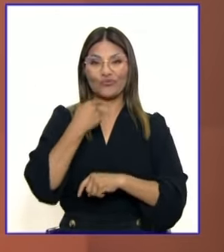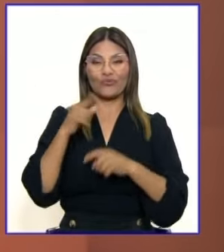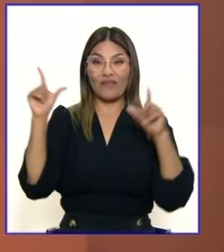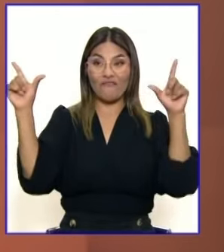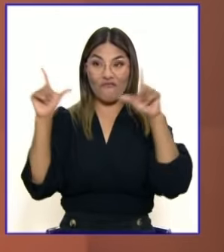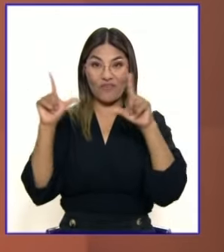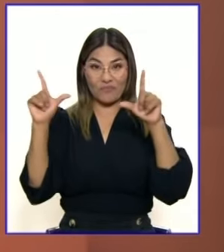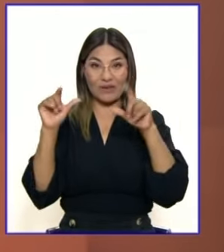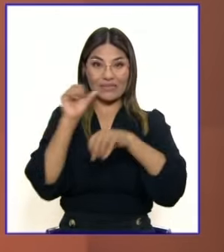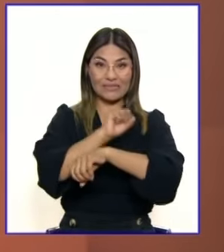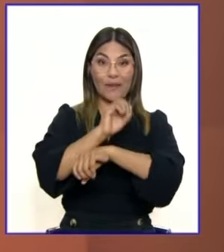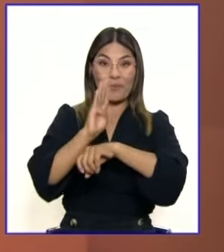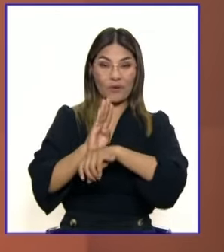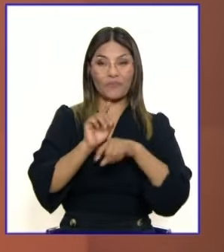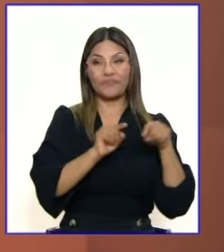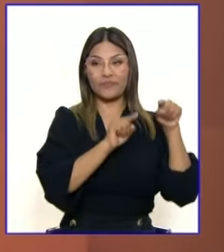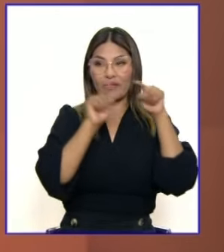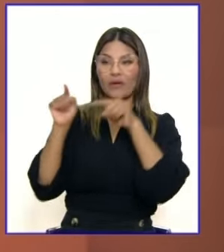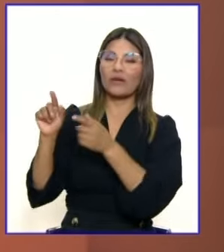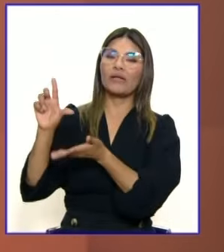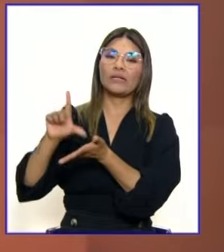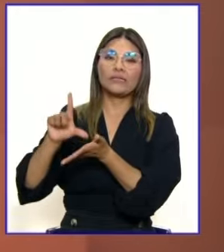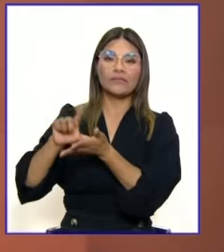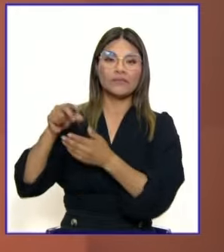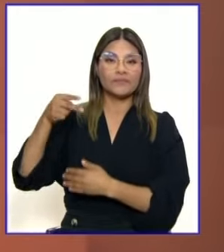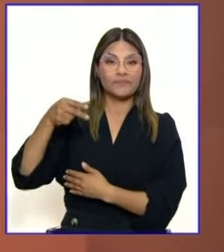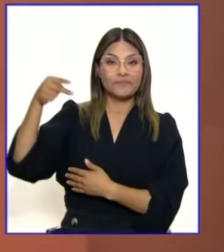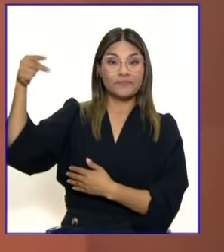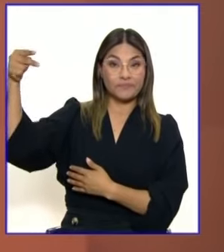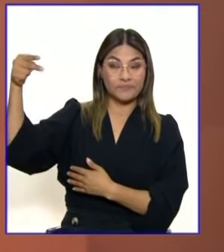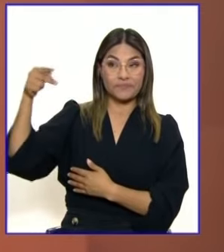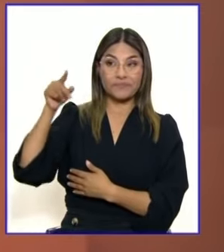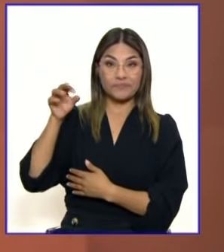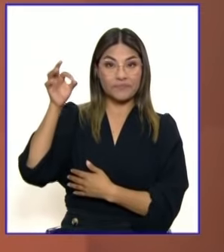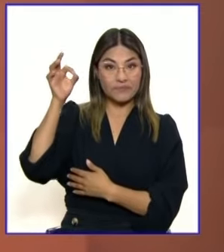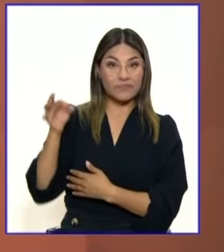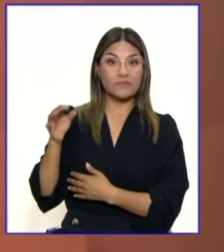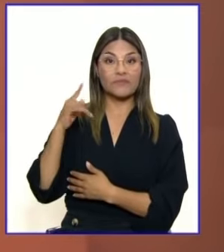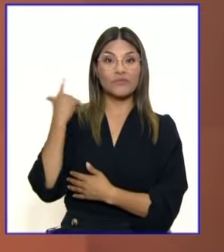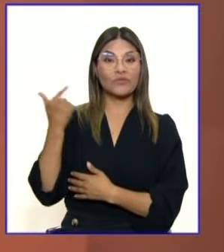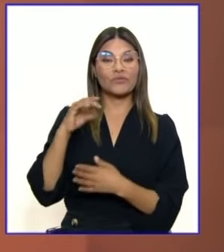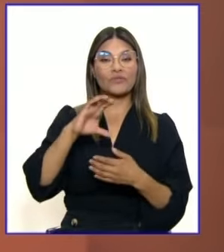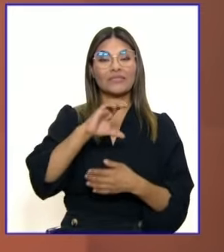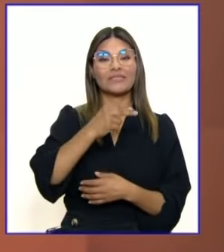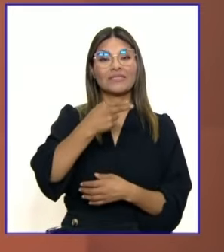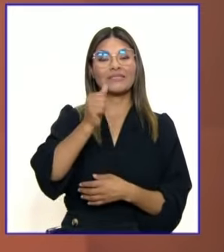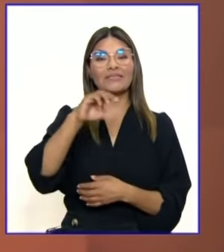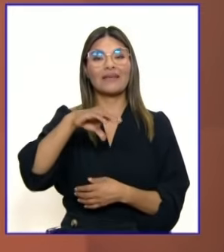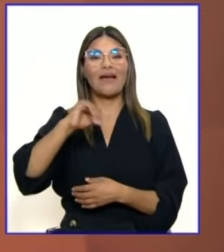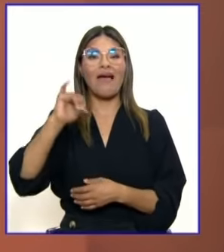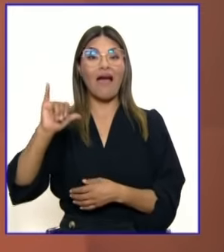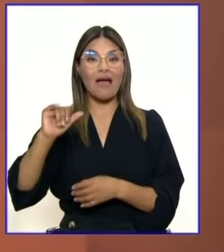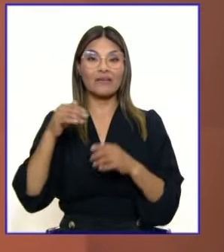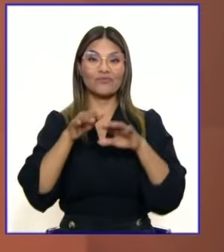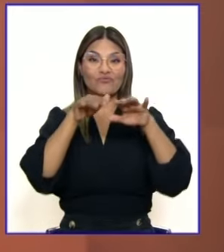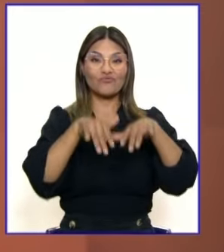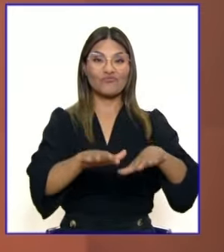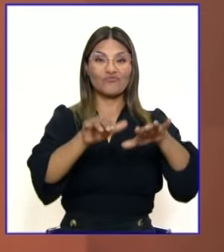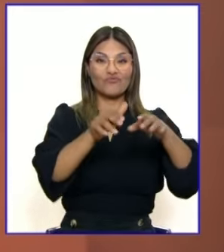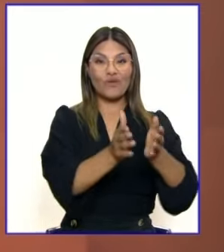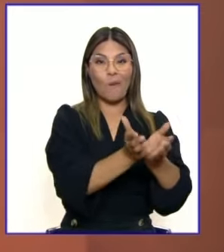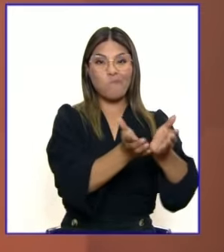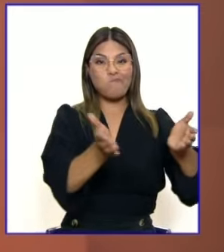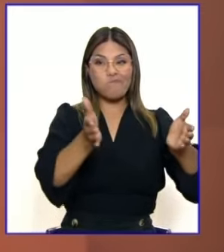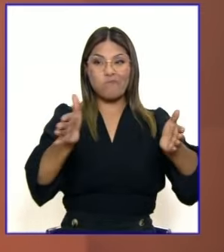Borja. Y ahora nos vamos a trasladar hasta Lima Norte, exactamente en la ciudad de Chancay, ¿no? Hay gran expectativa